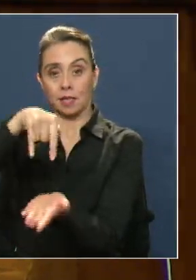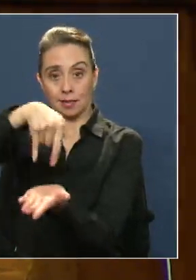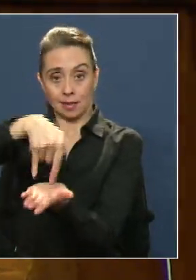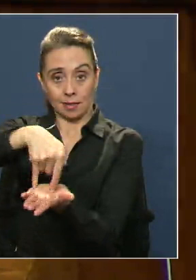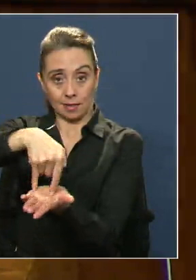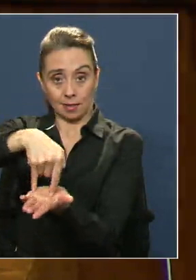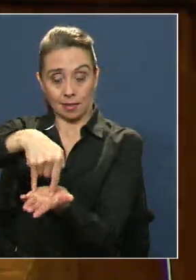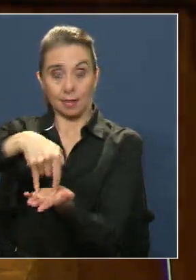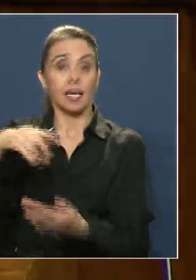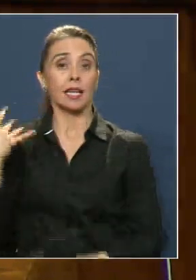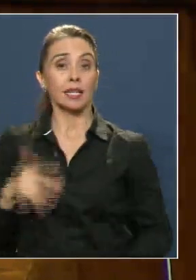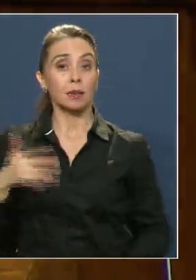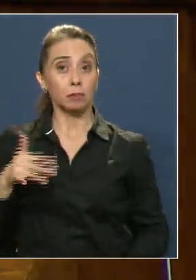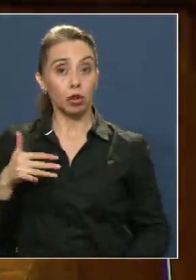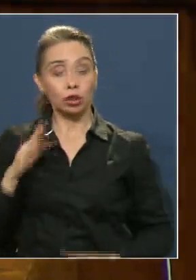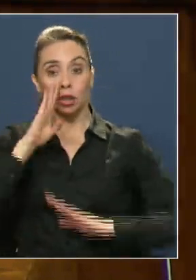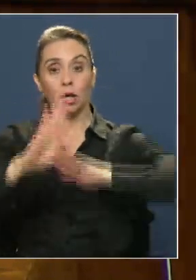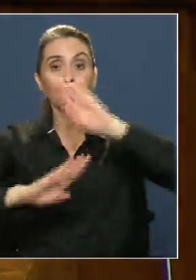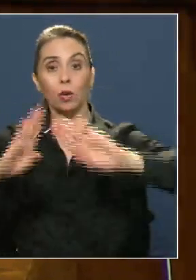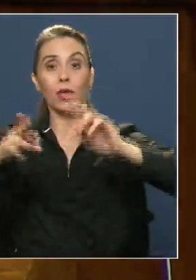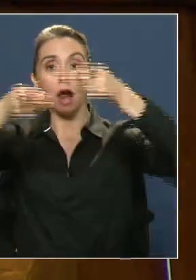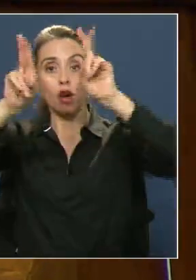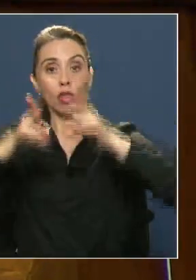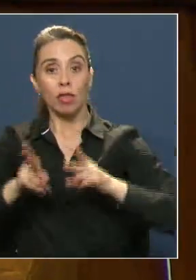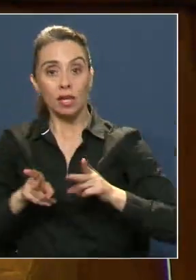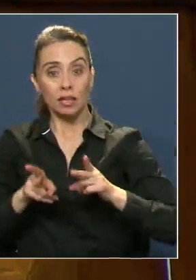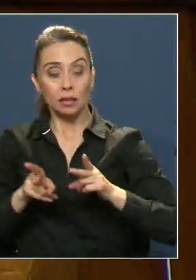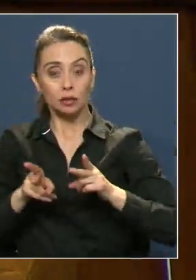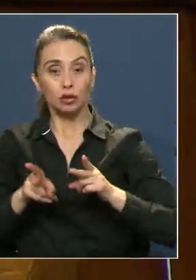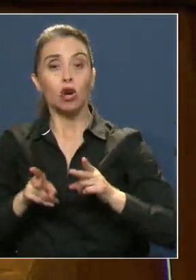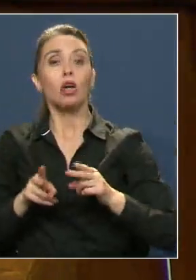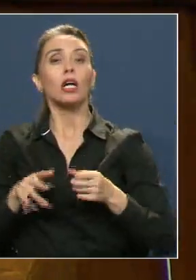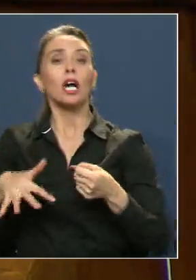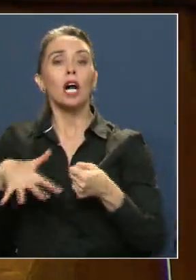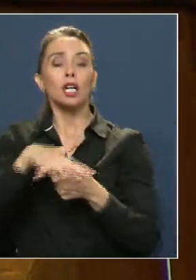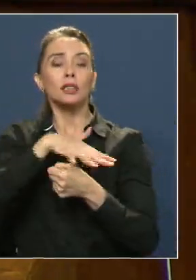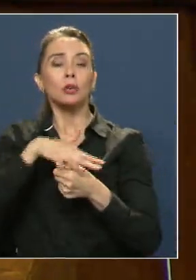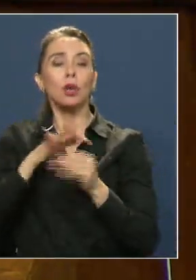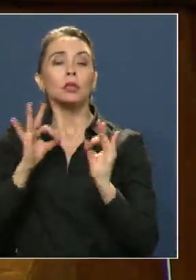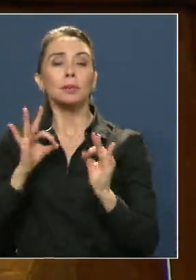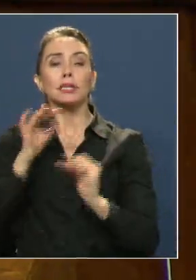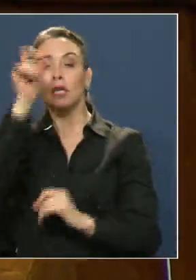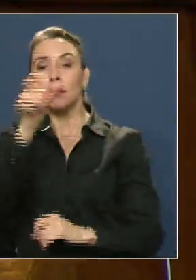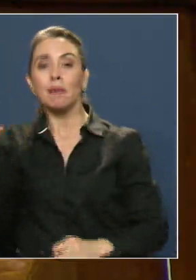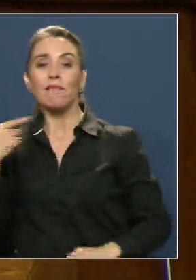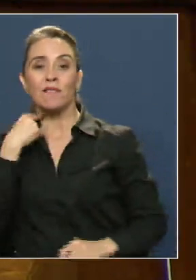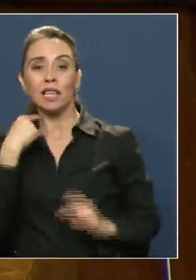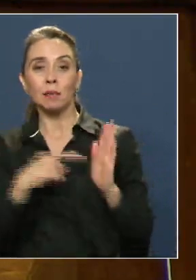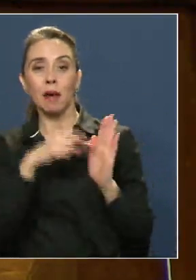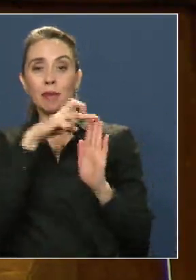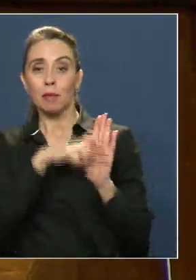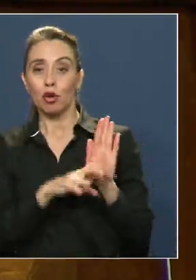el legislador, por la importancia de preservar los derechos y la condición especial de las víctimas del proyecto en cuestión,